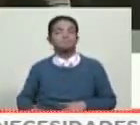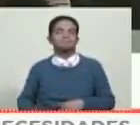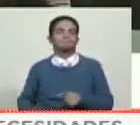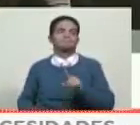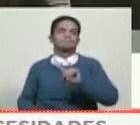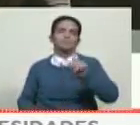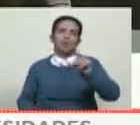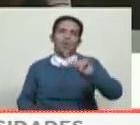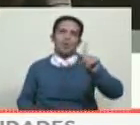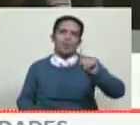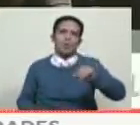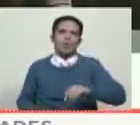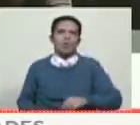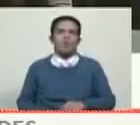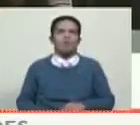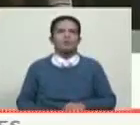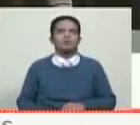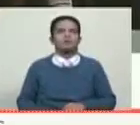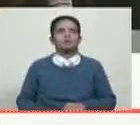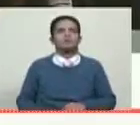No.